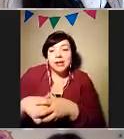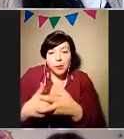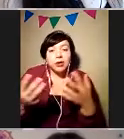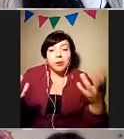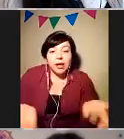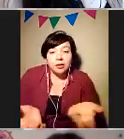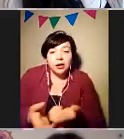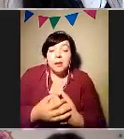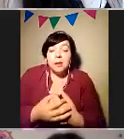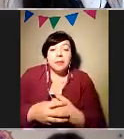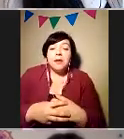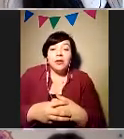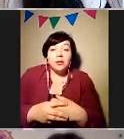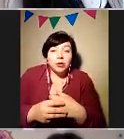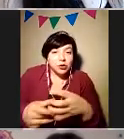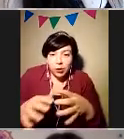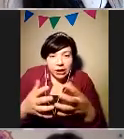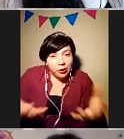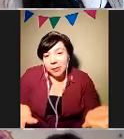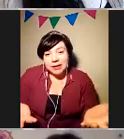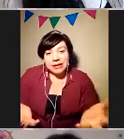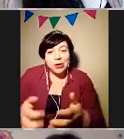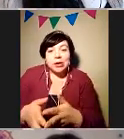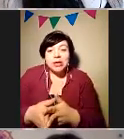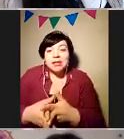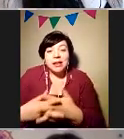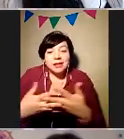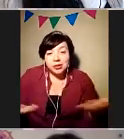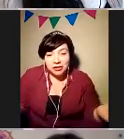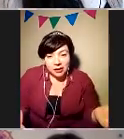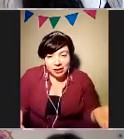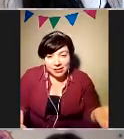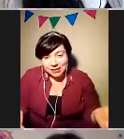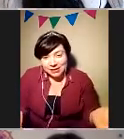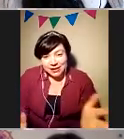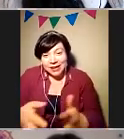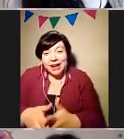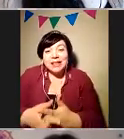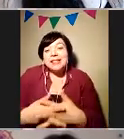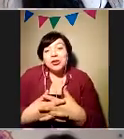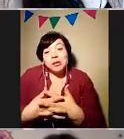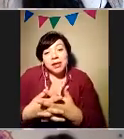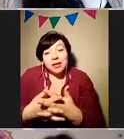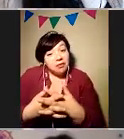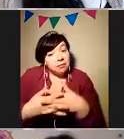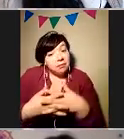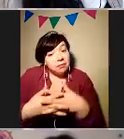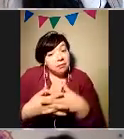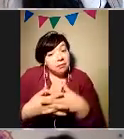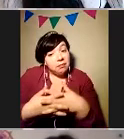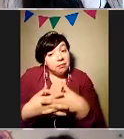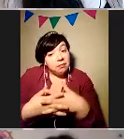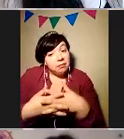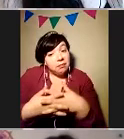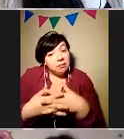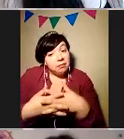marca y que por ende sus marcas, pero eso no es la norma. El diseño independiente tiene distintos valores. Hay diseño independiente